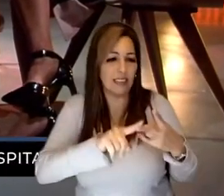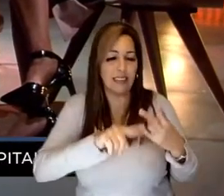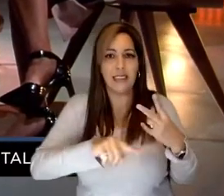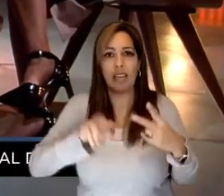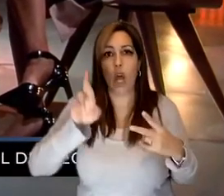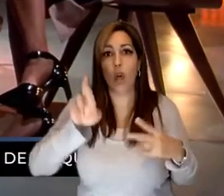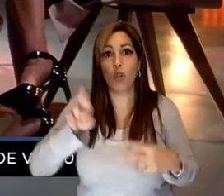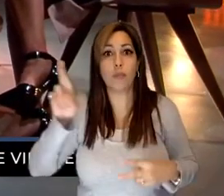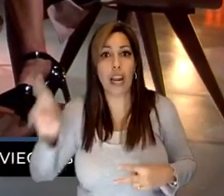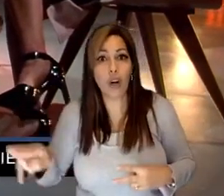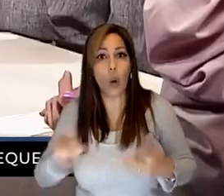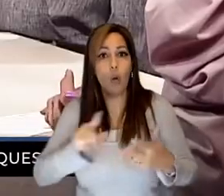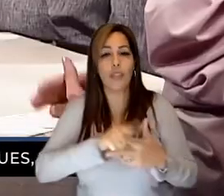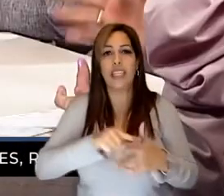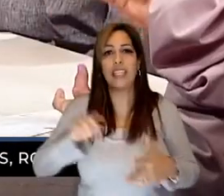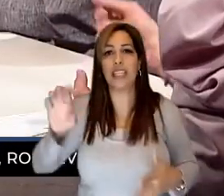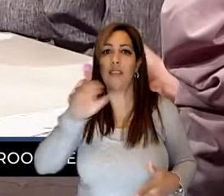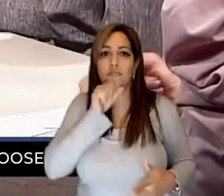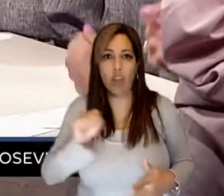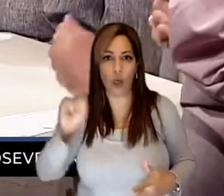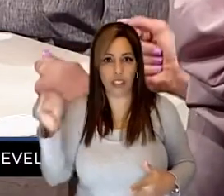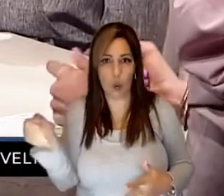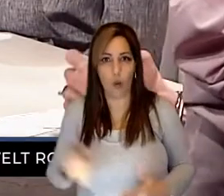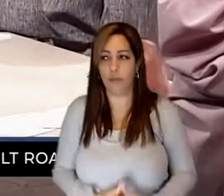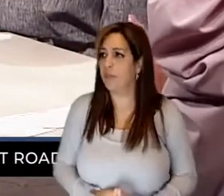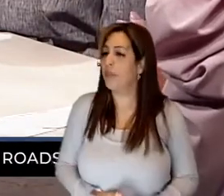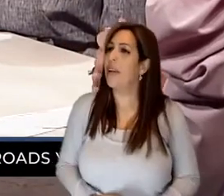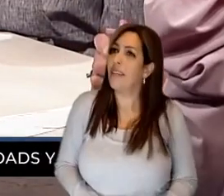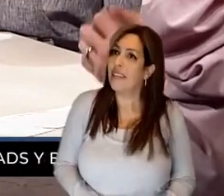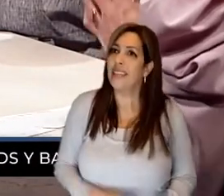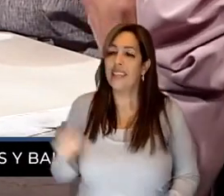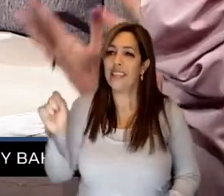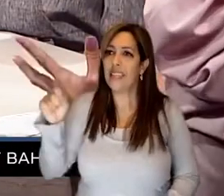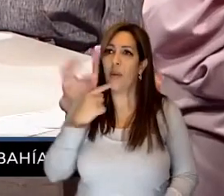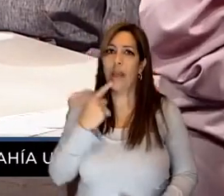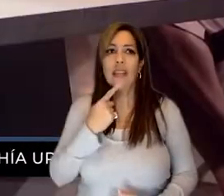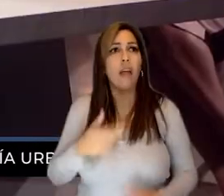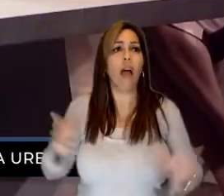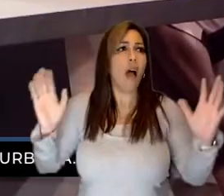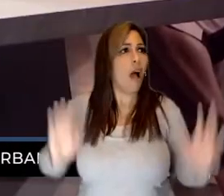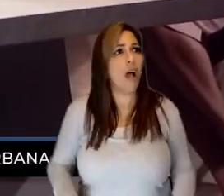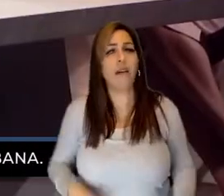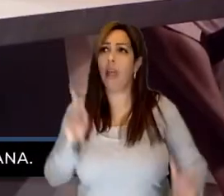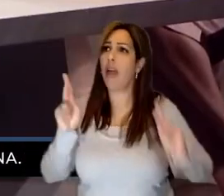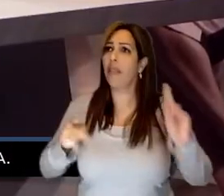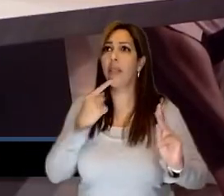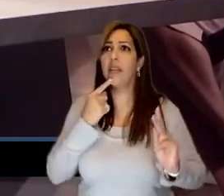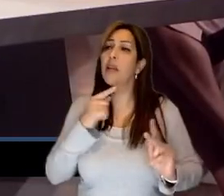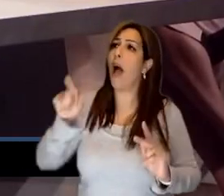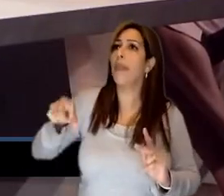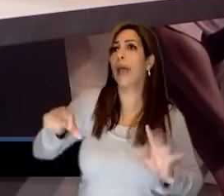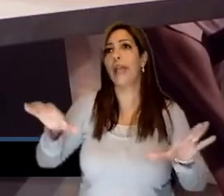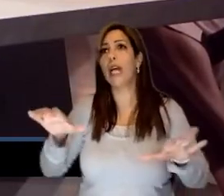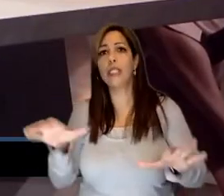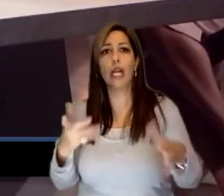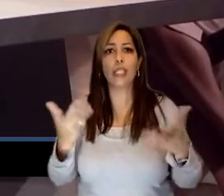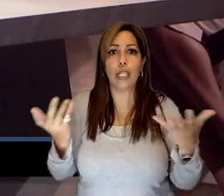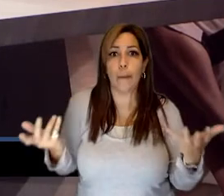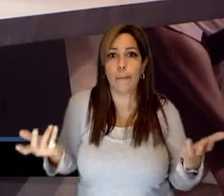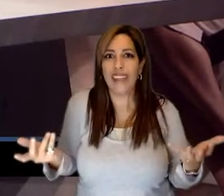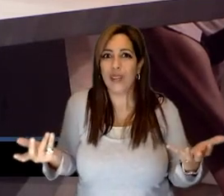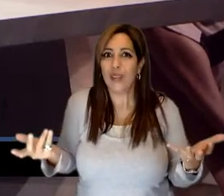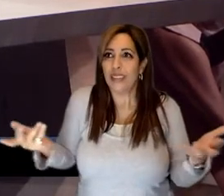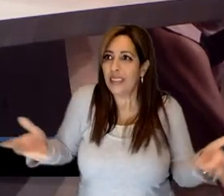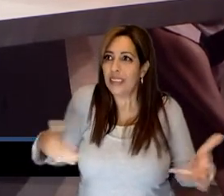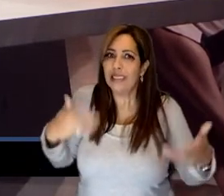y Bahía Urbana. Qué bien. Y cuando hablas de proyectos que se tienen que dar, muchas veces la gente dice, sí, pero es que siempre hablamos de proyectos que hay que hacerse, pero